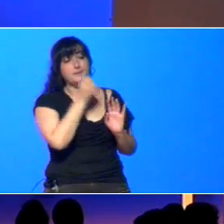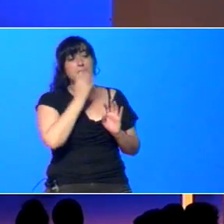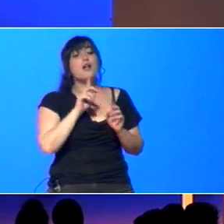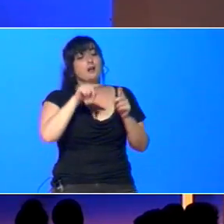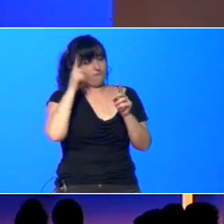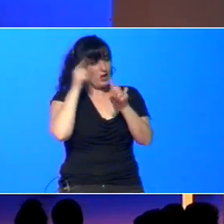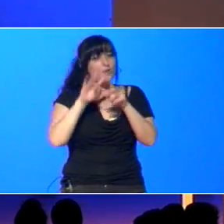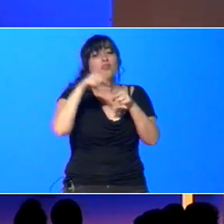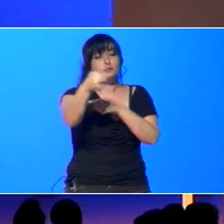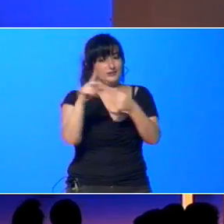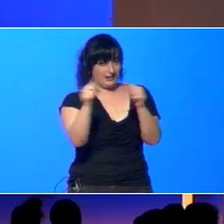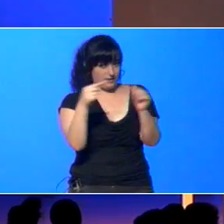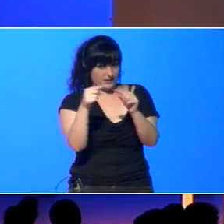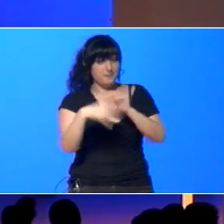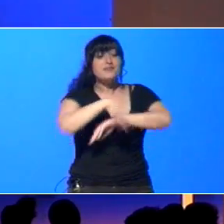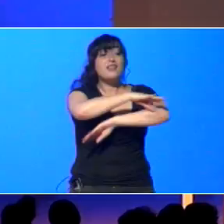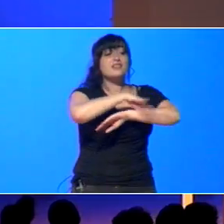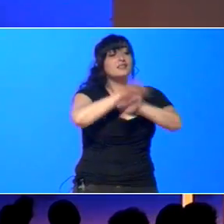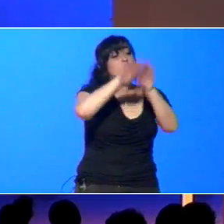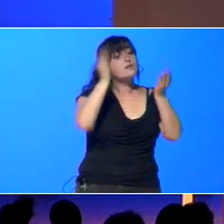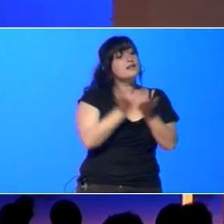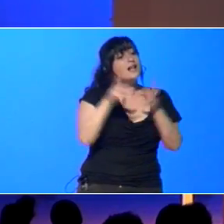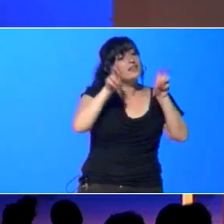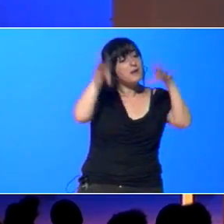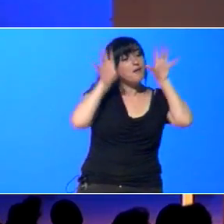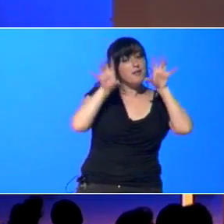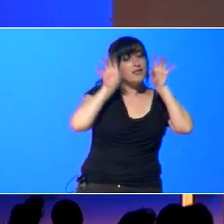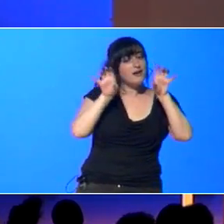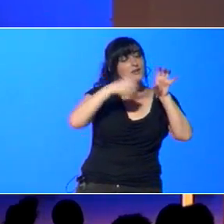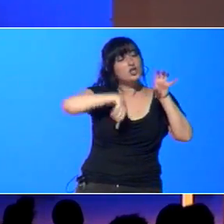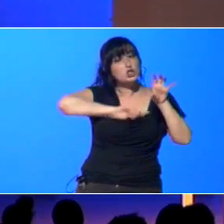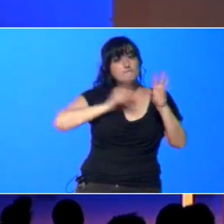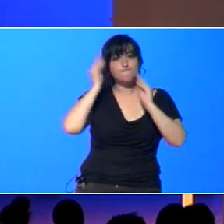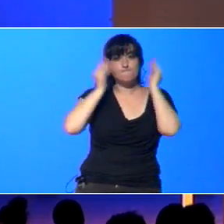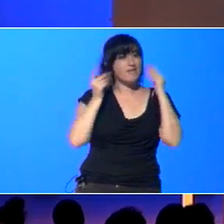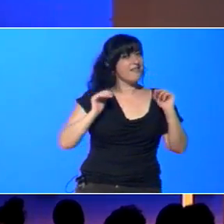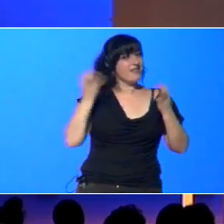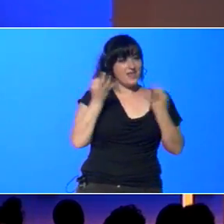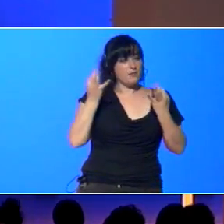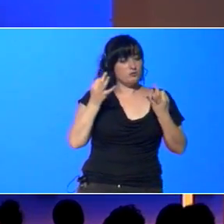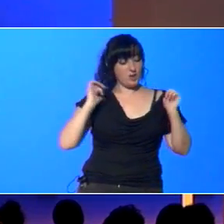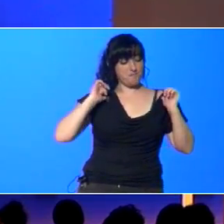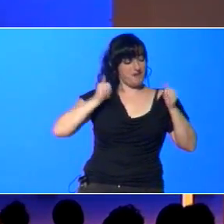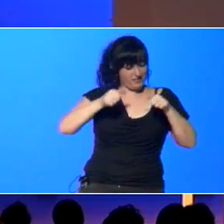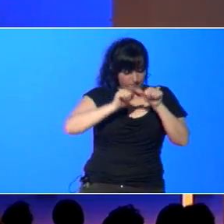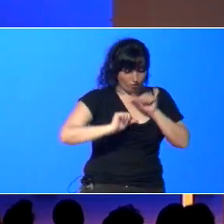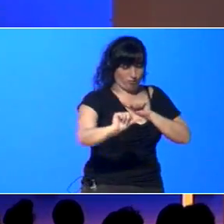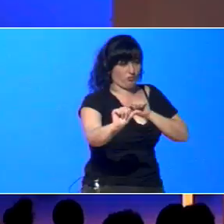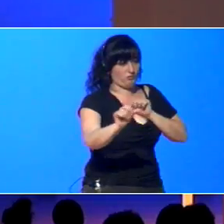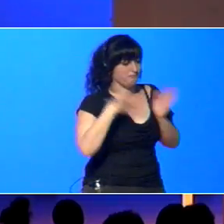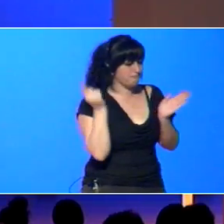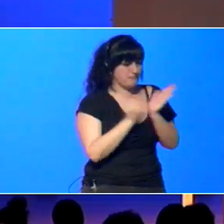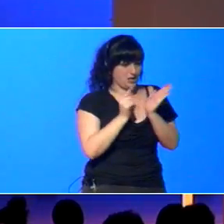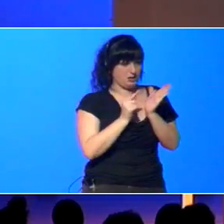Pues eso, el diseño universal de aprendizaje lo tenemos que contemplar en todo, desde el principio. Y las pautas del diseño, el diseño universal de aprendizaje